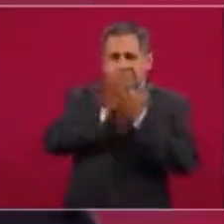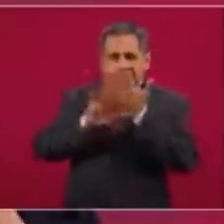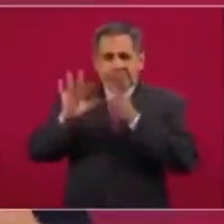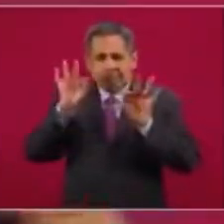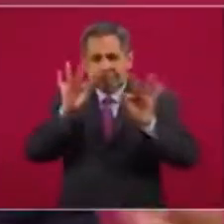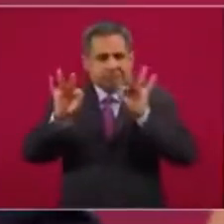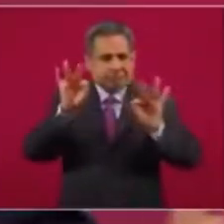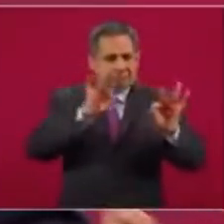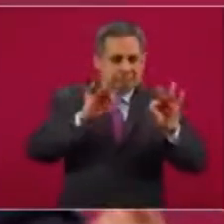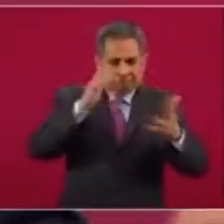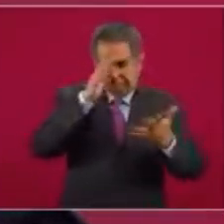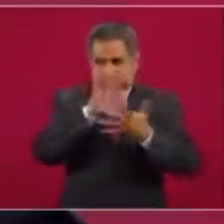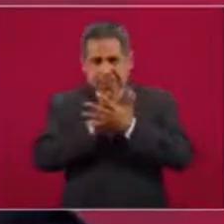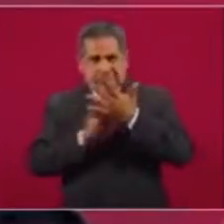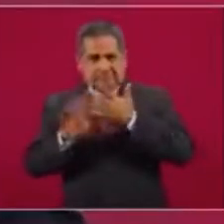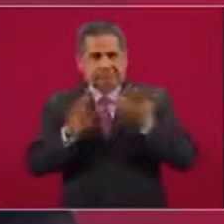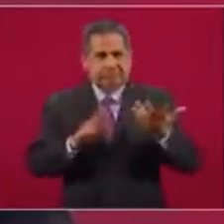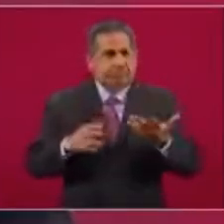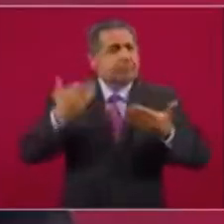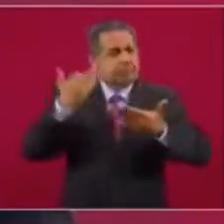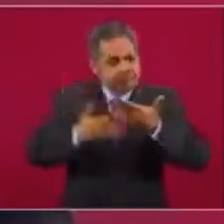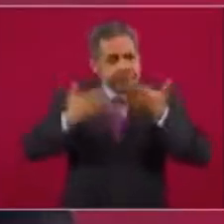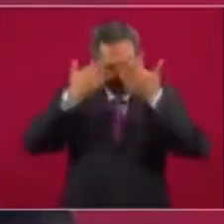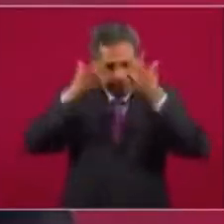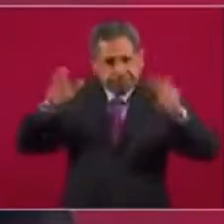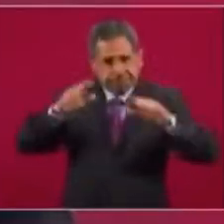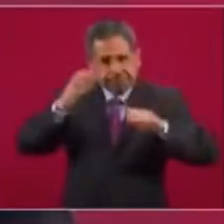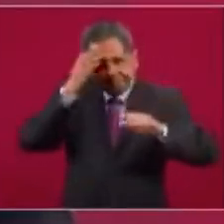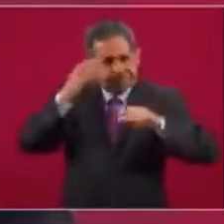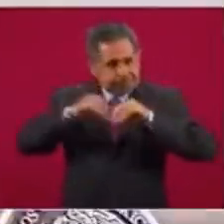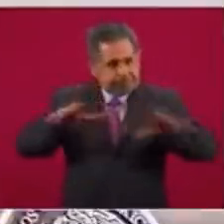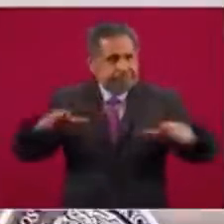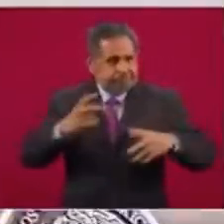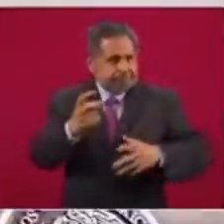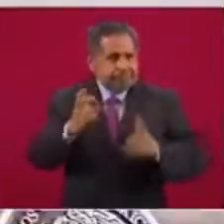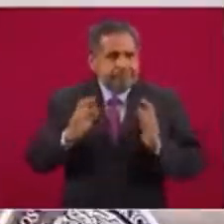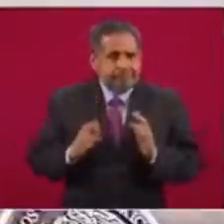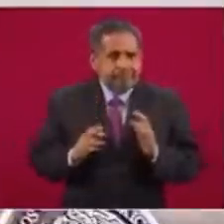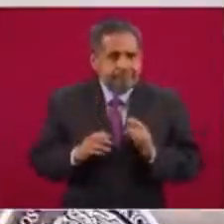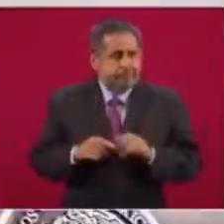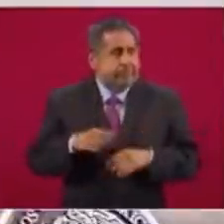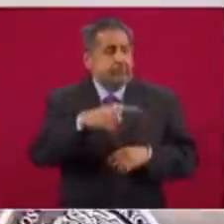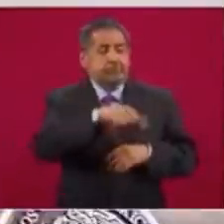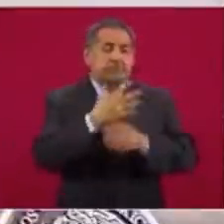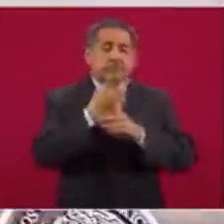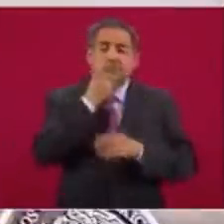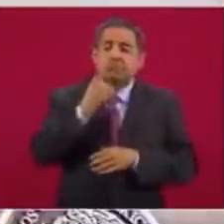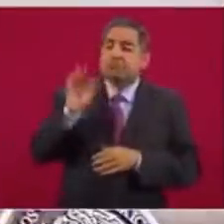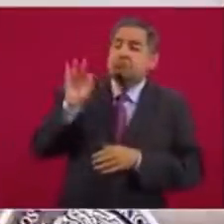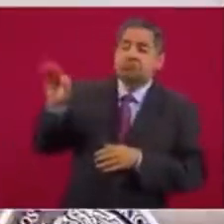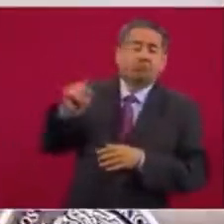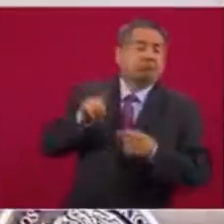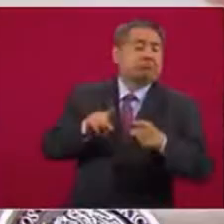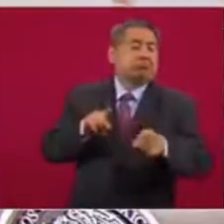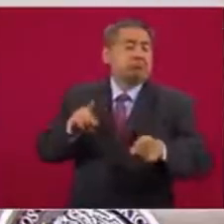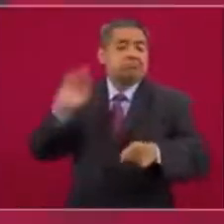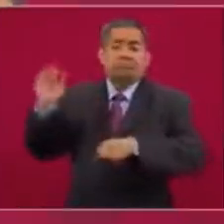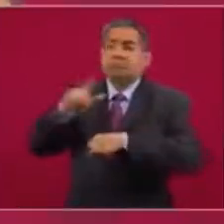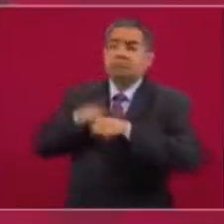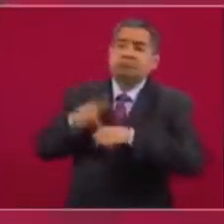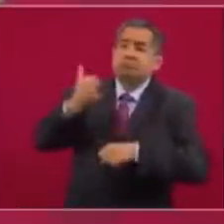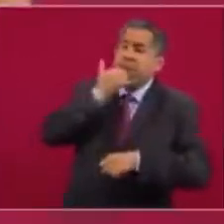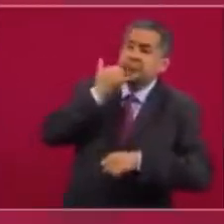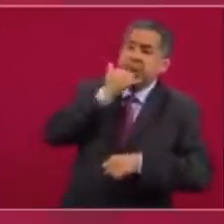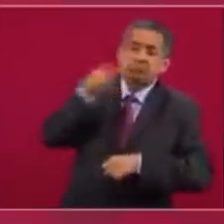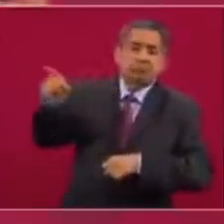a quienes no tienen todos los elementos, no tienen toda la información, y decir de que la federación está